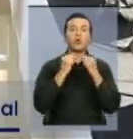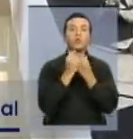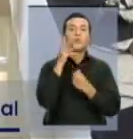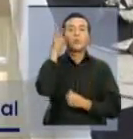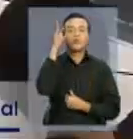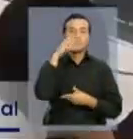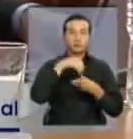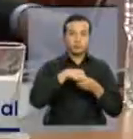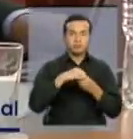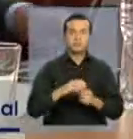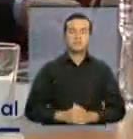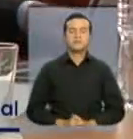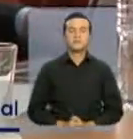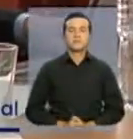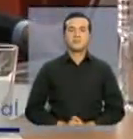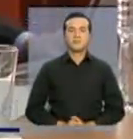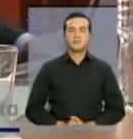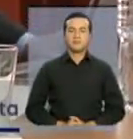maestros.